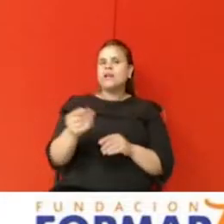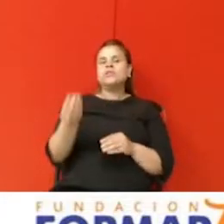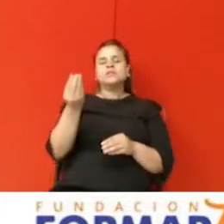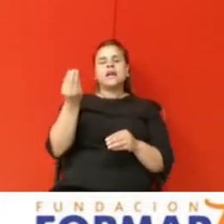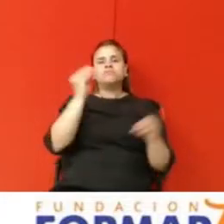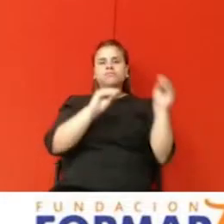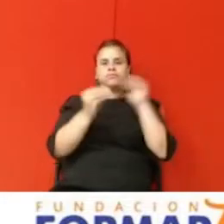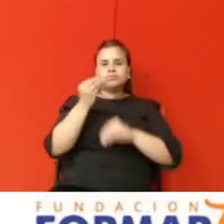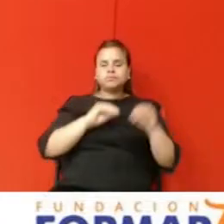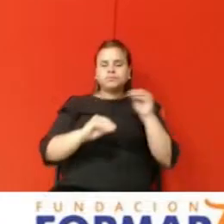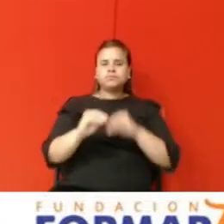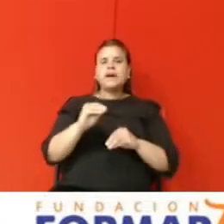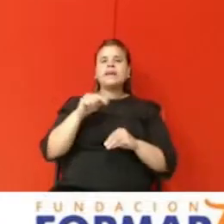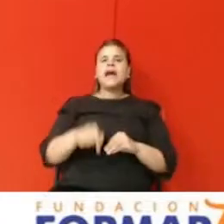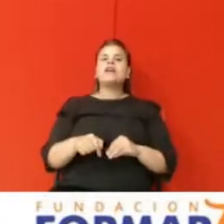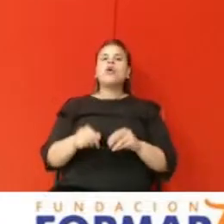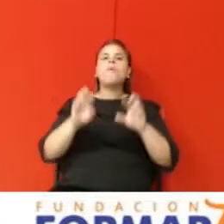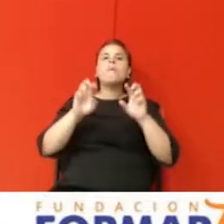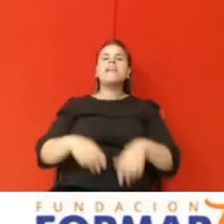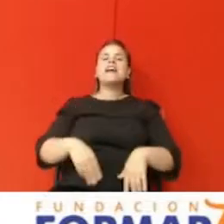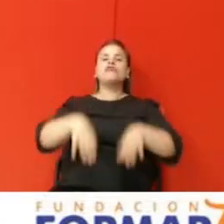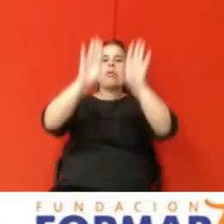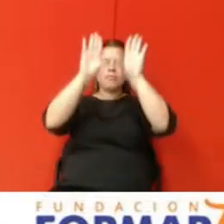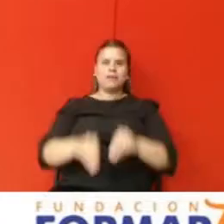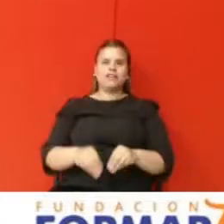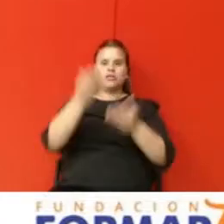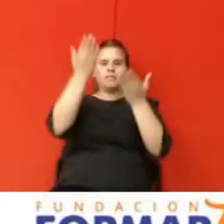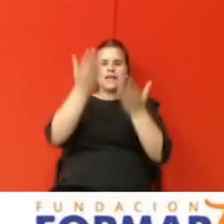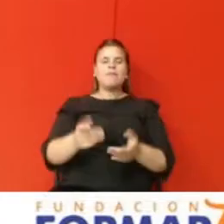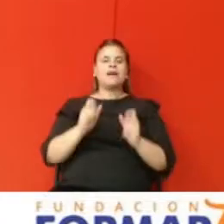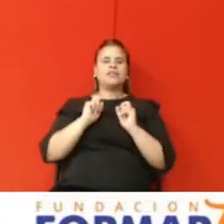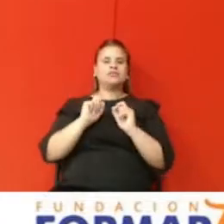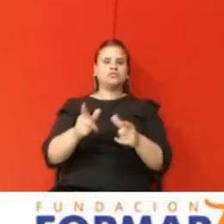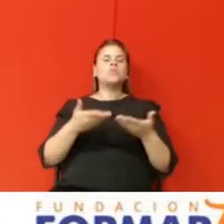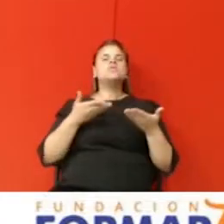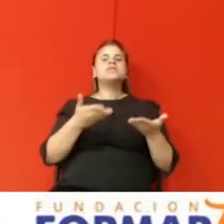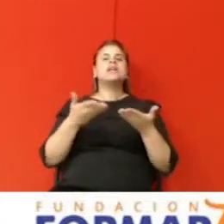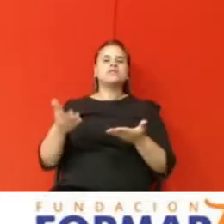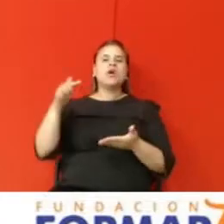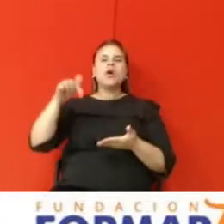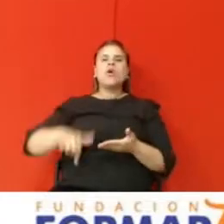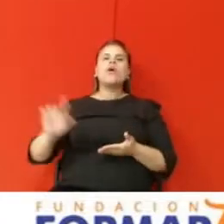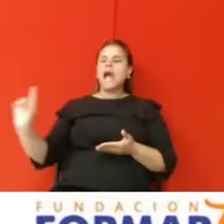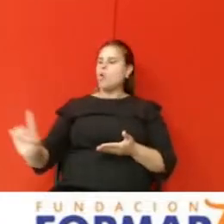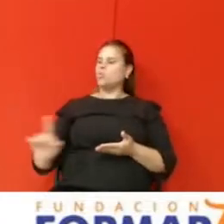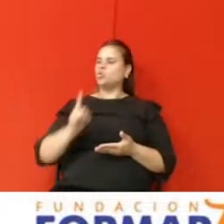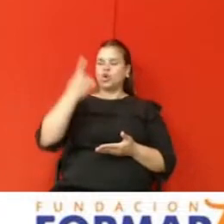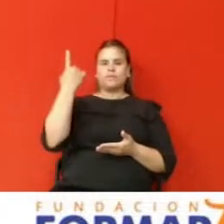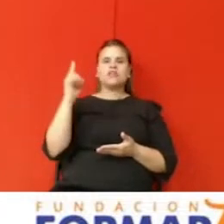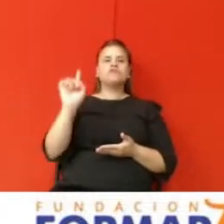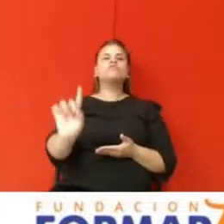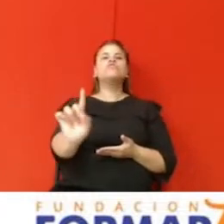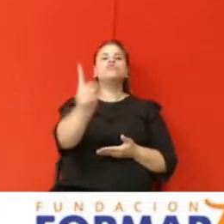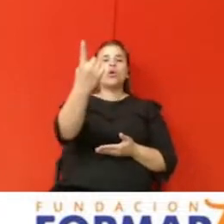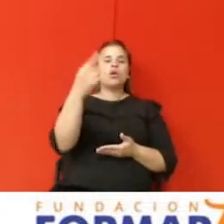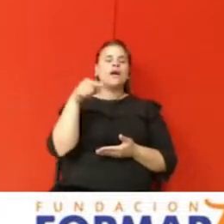y considera los cuidados desde la dignidad y el apoyo de la autonomía. Debemos trabajar en la autonomía.